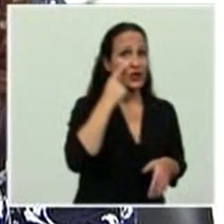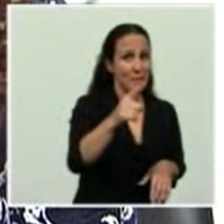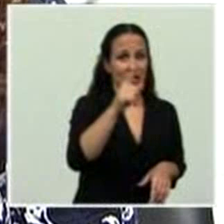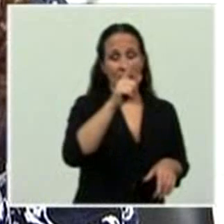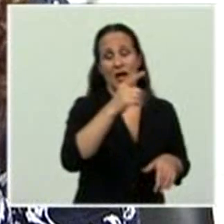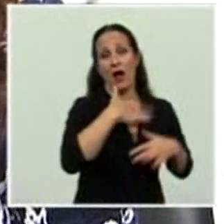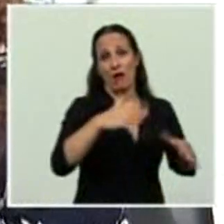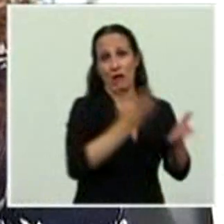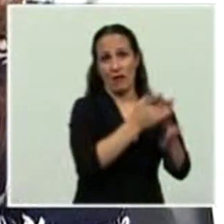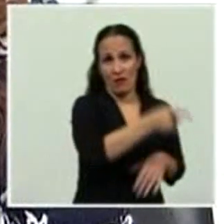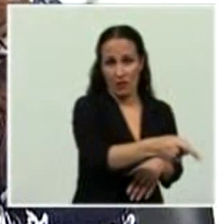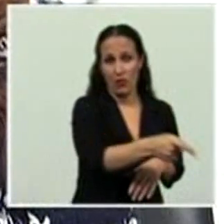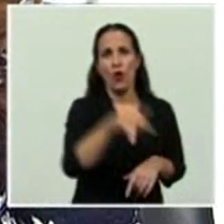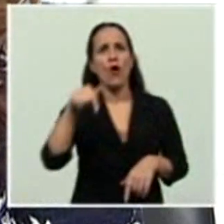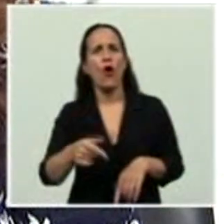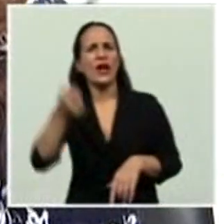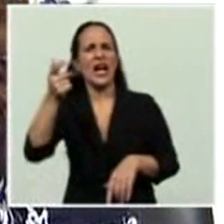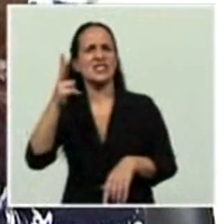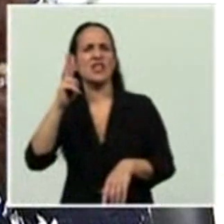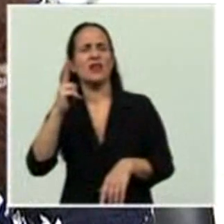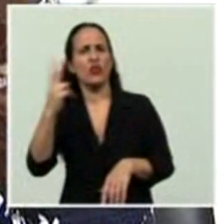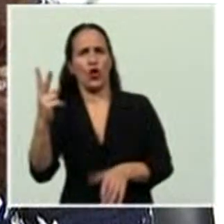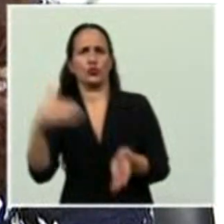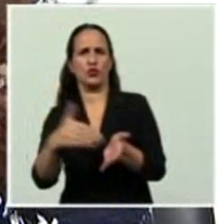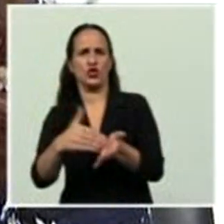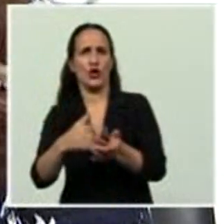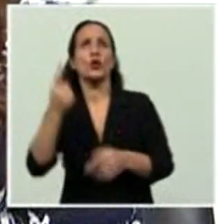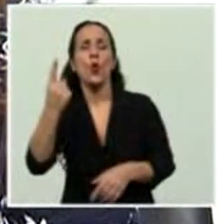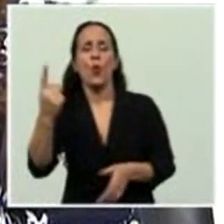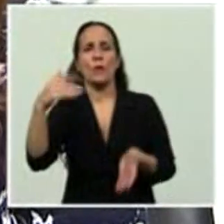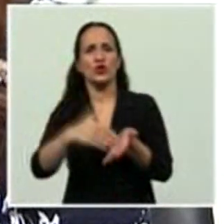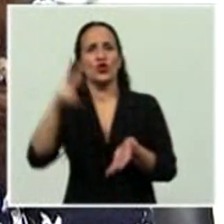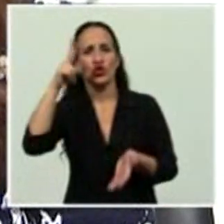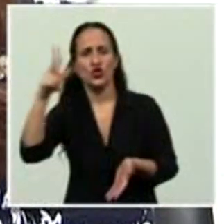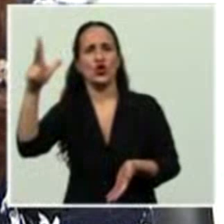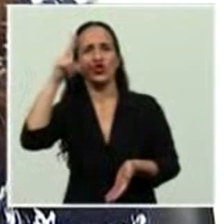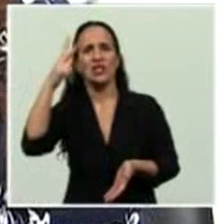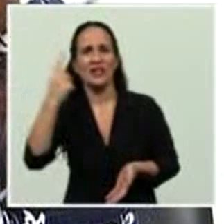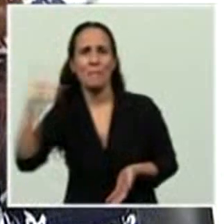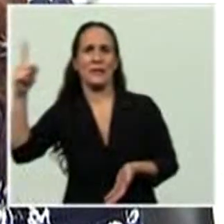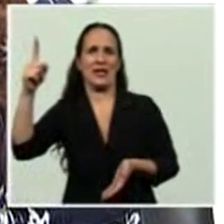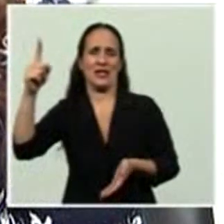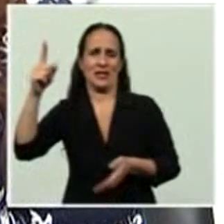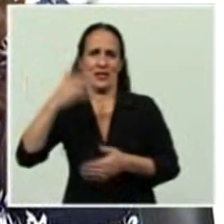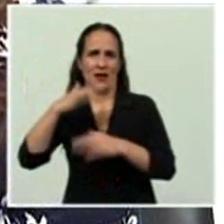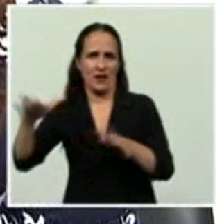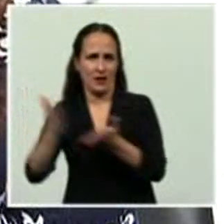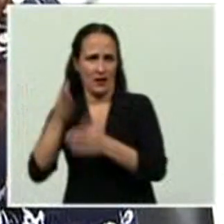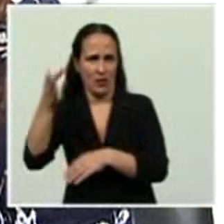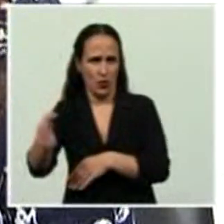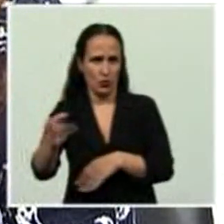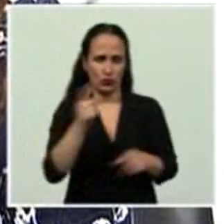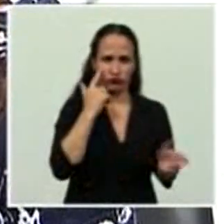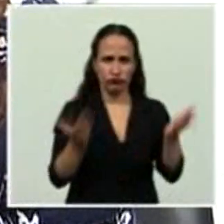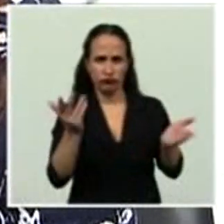estudiantes hoy tenemos casi 2 millones 1,883 estudiantes un 33